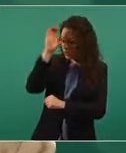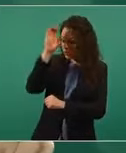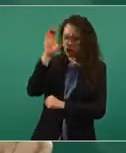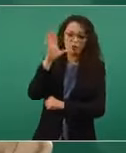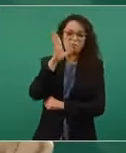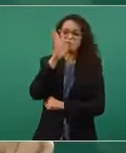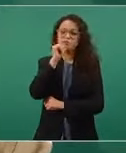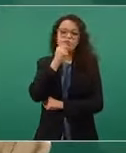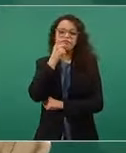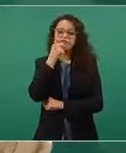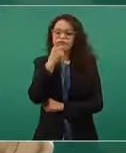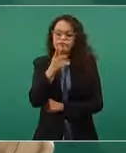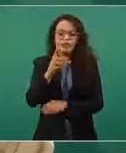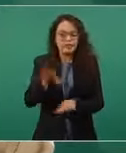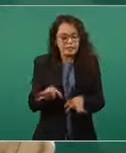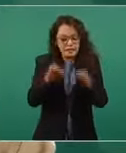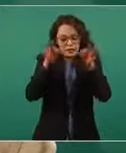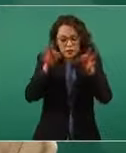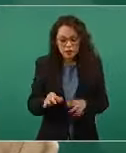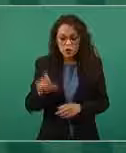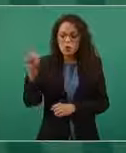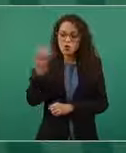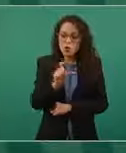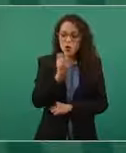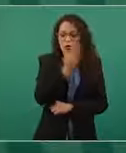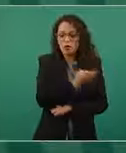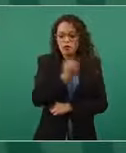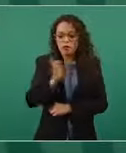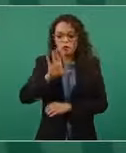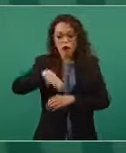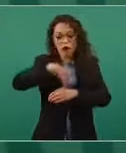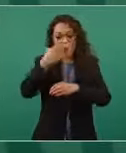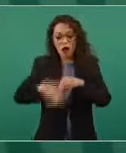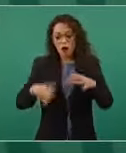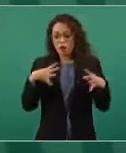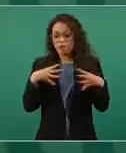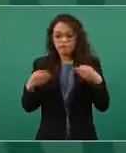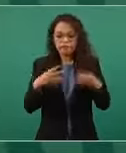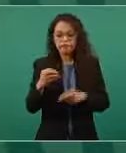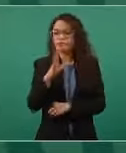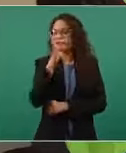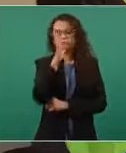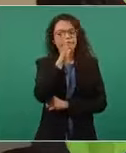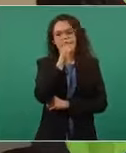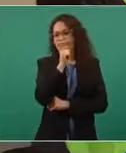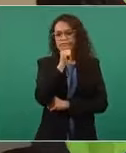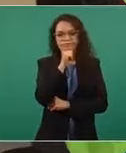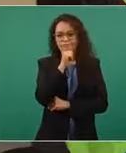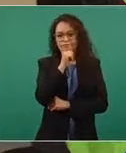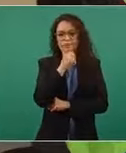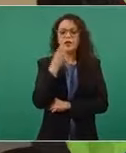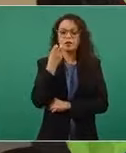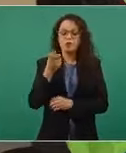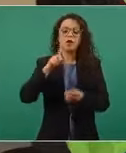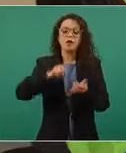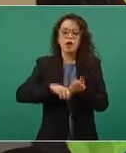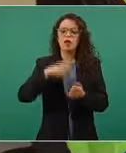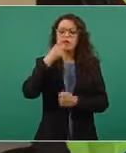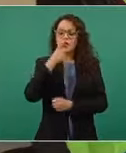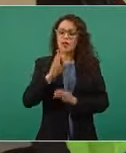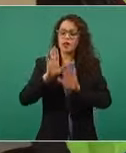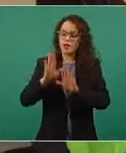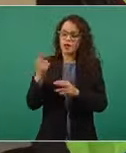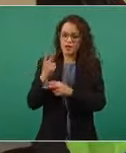precisa de término de la epidemia. Y lo que decimos, aquí viene la parte de la prudencia, es: en tanto